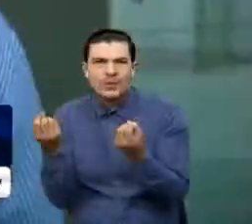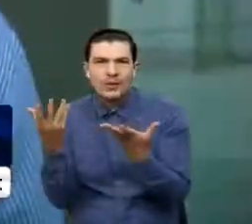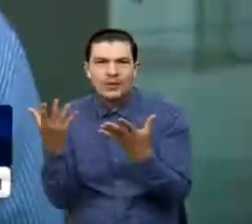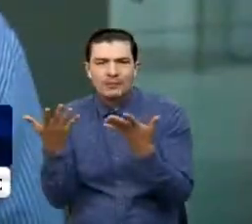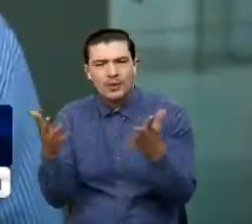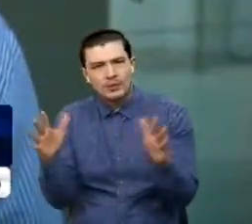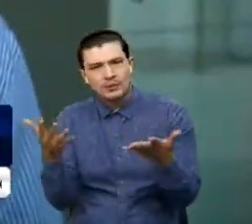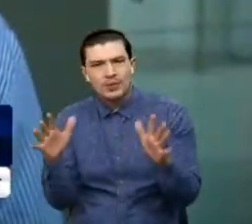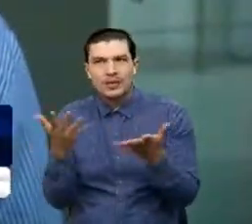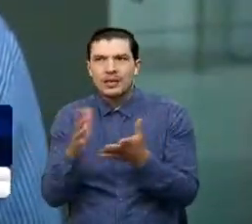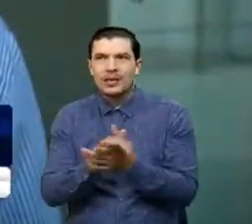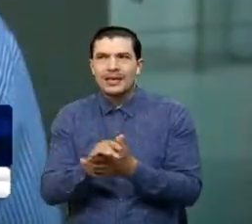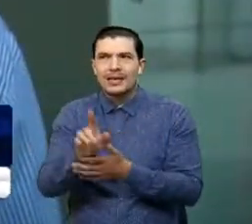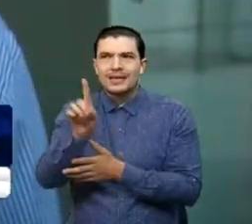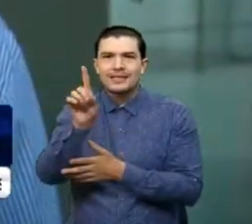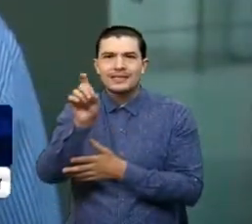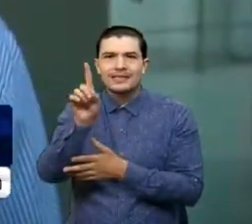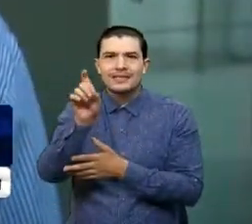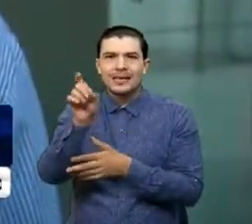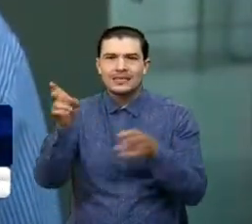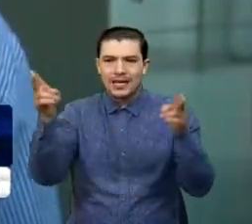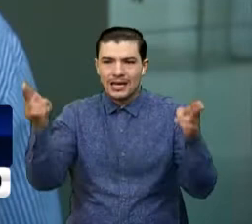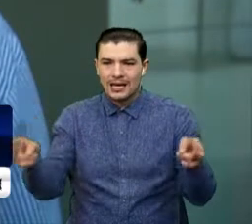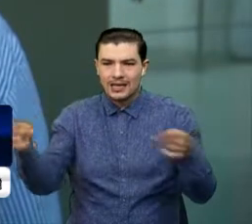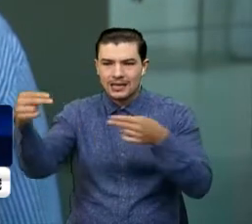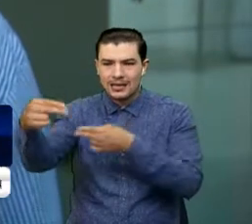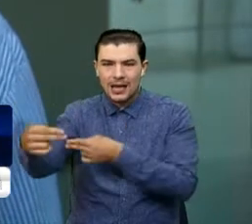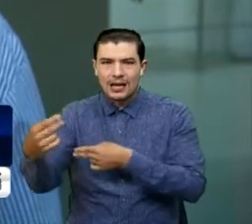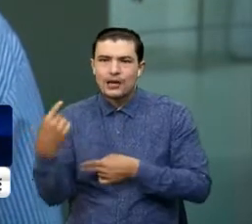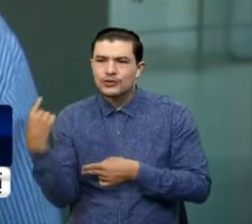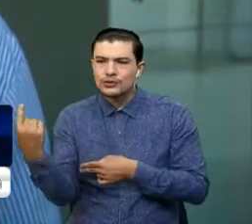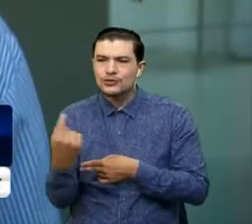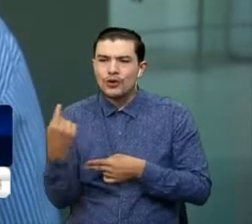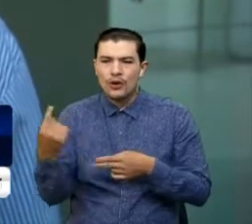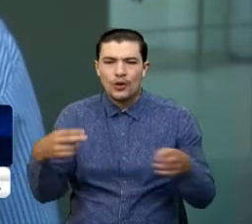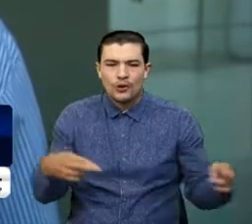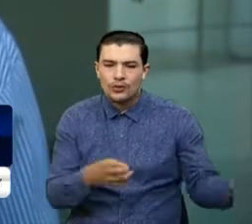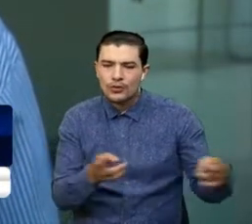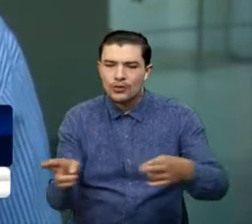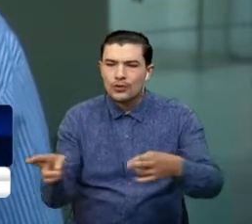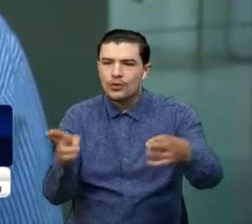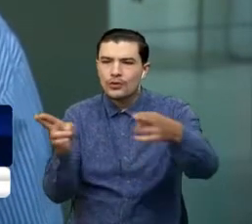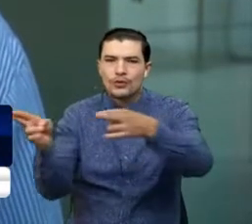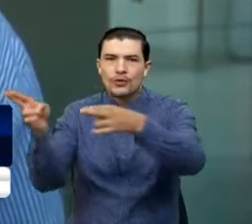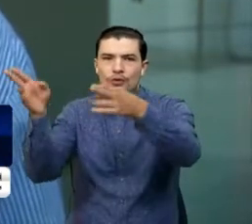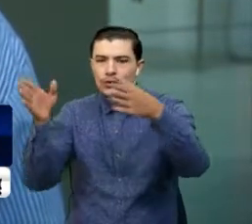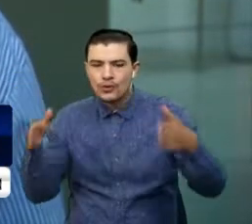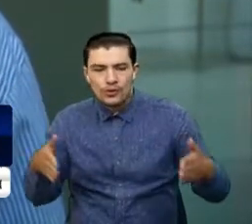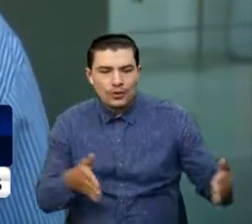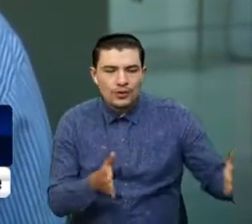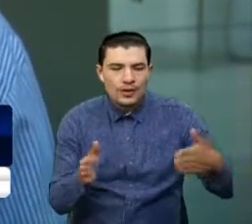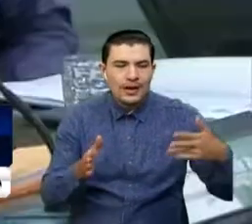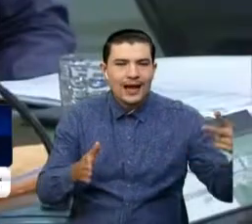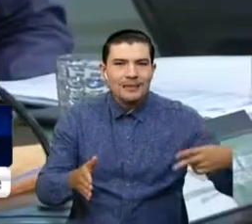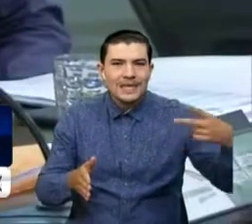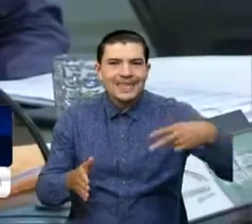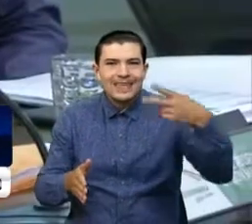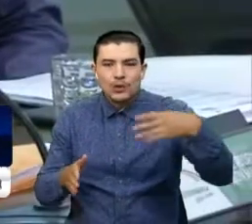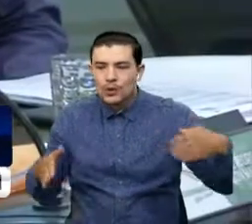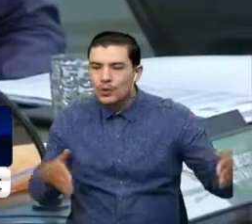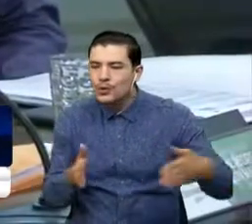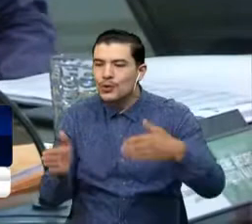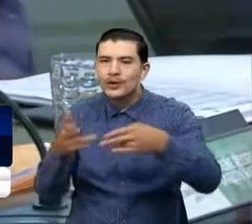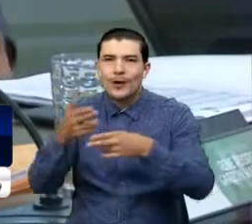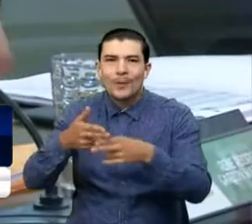aproximadamente 6 hectáreas que es solamente el sendero por donde vas a proyectar el camino o encender a los caminantes